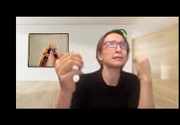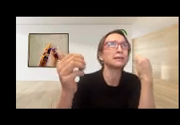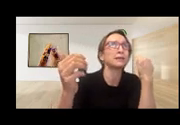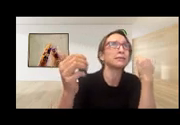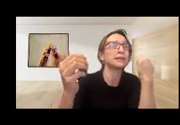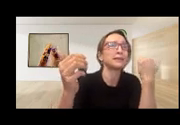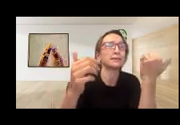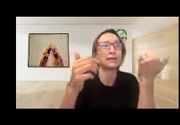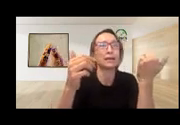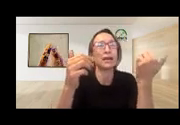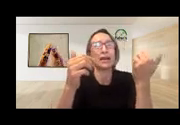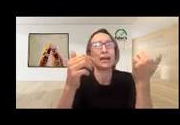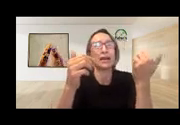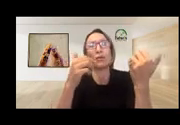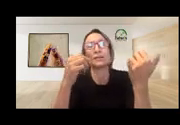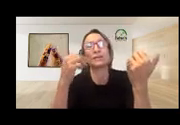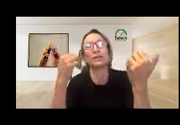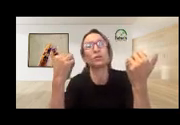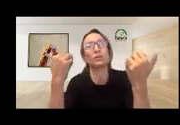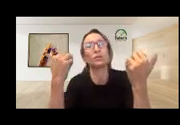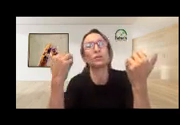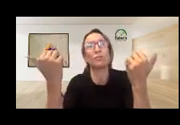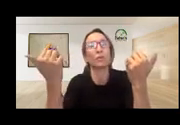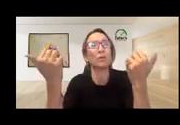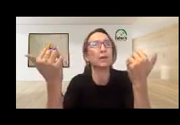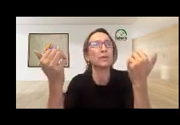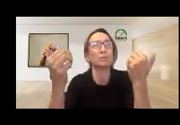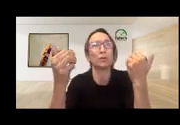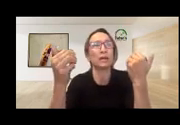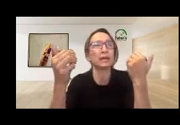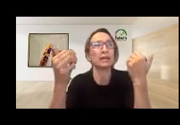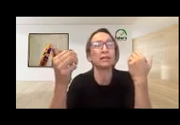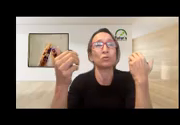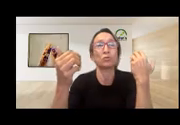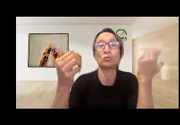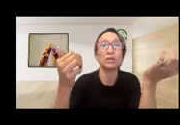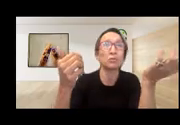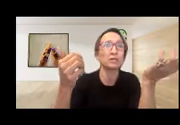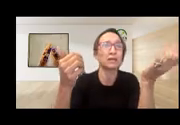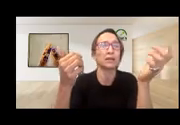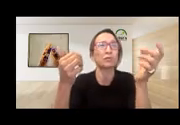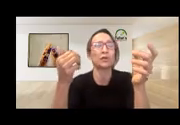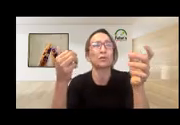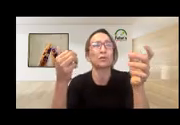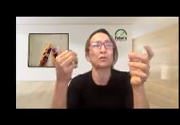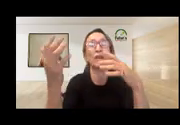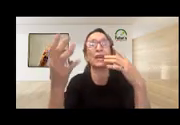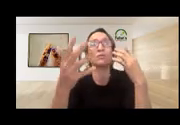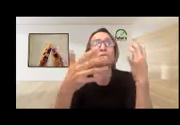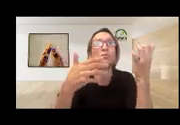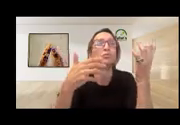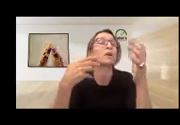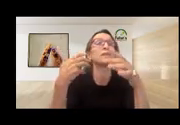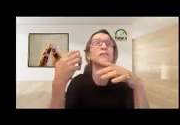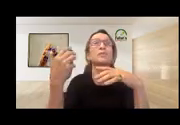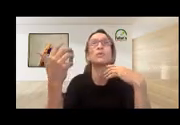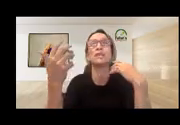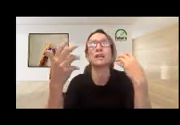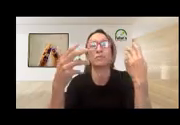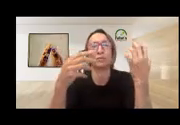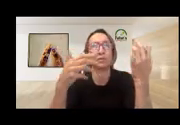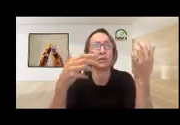cuando ¿verdad? O existen todo este tipo de problemas porque la gente construye muy cerca de los ríos. Bueno, estos